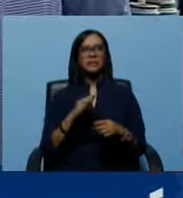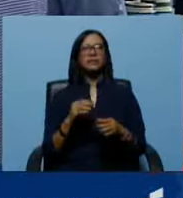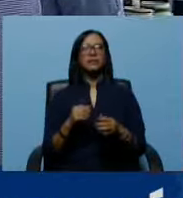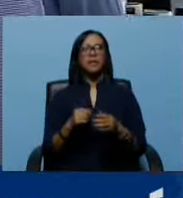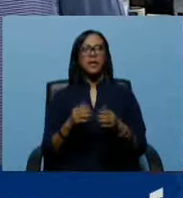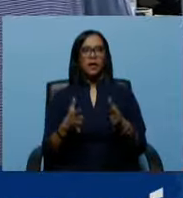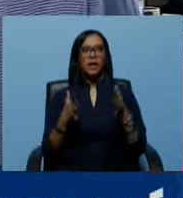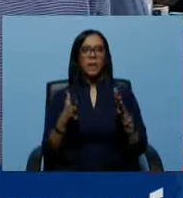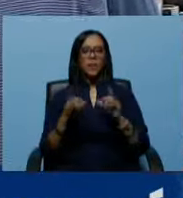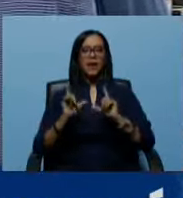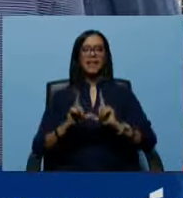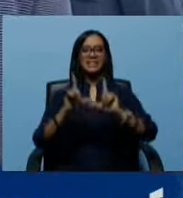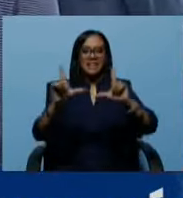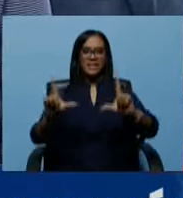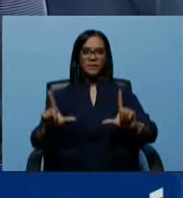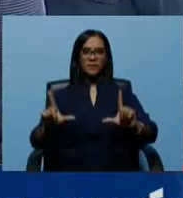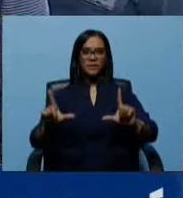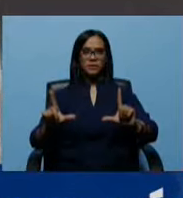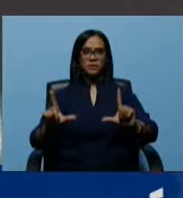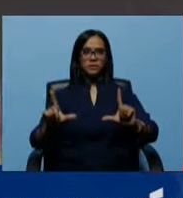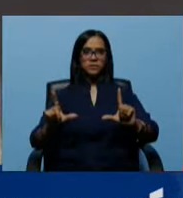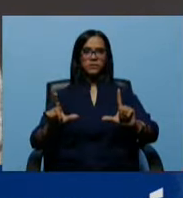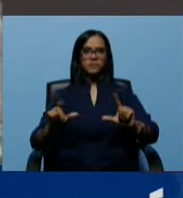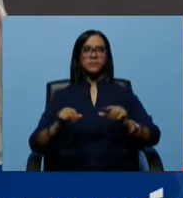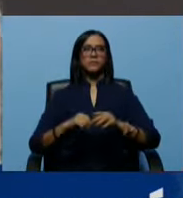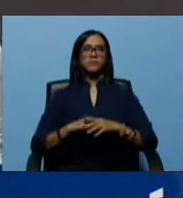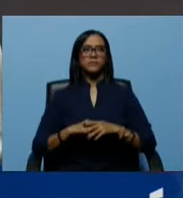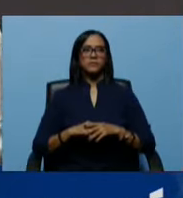logramos la certificación de